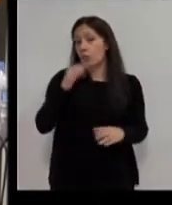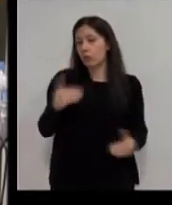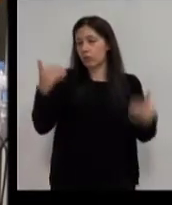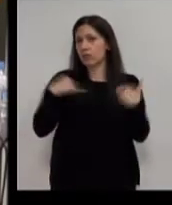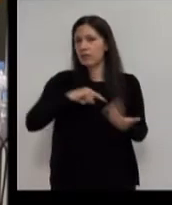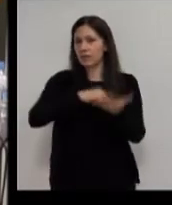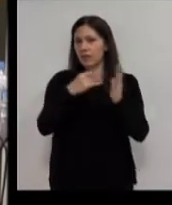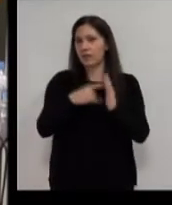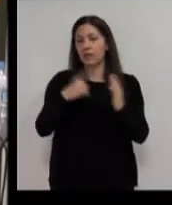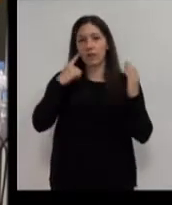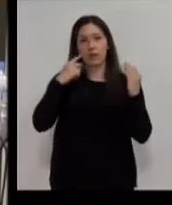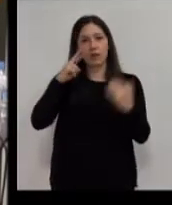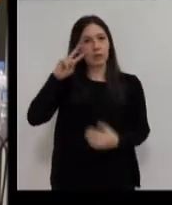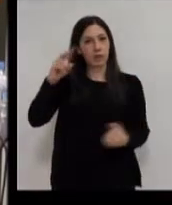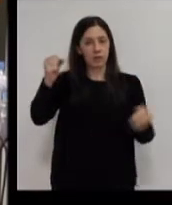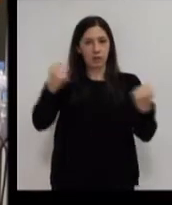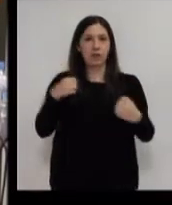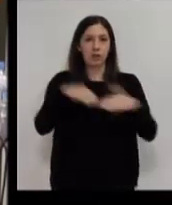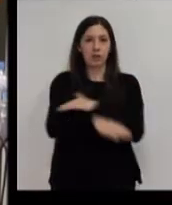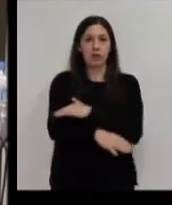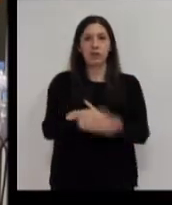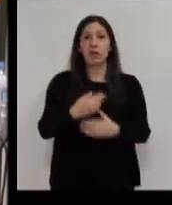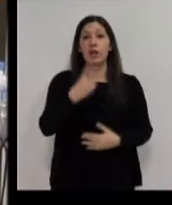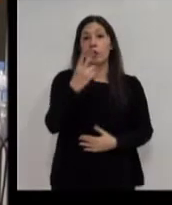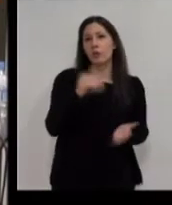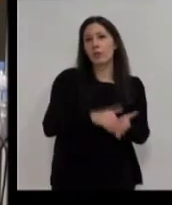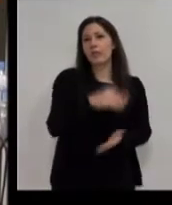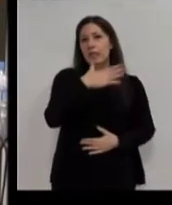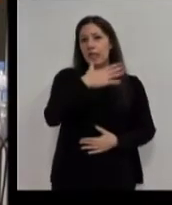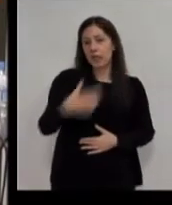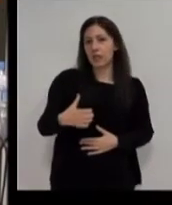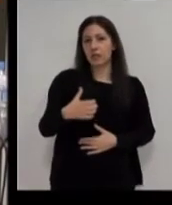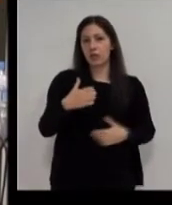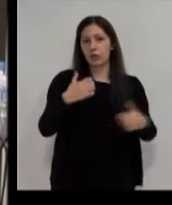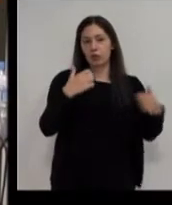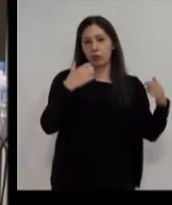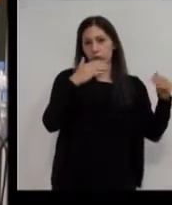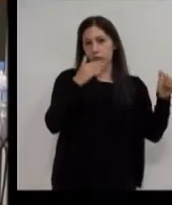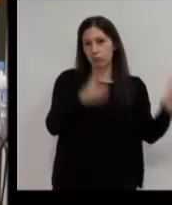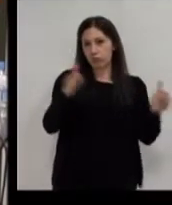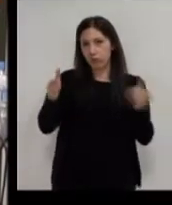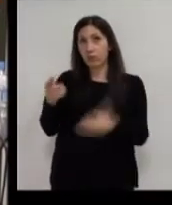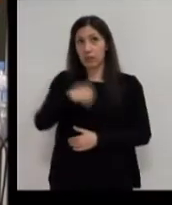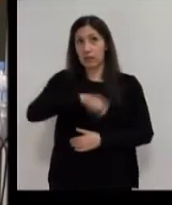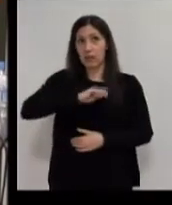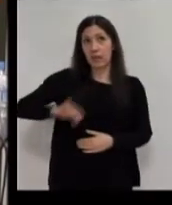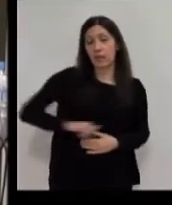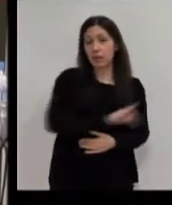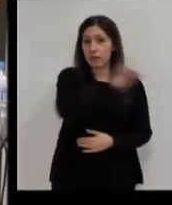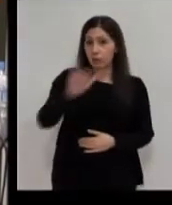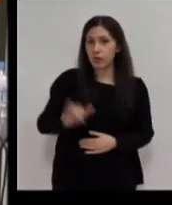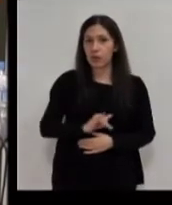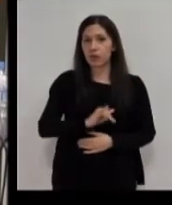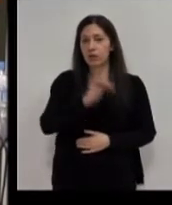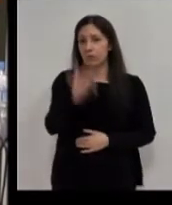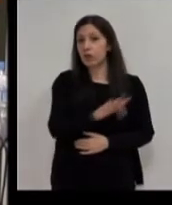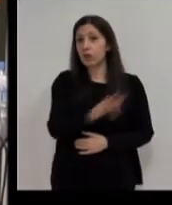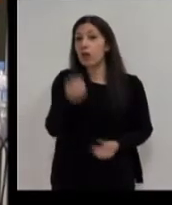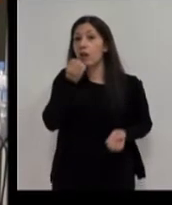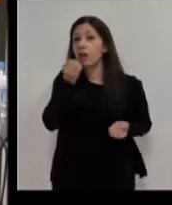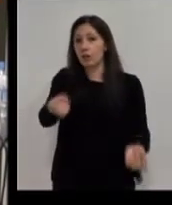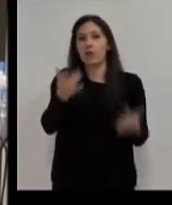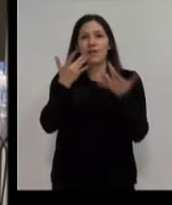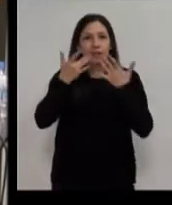tenemos analizados por técnicos especialistas en accesibilidad más de 2.500 establecimientos en España. Y todo